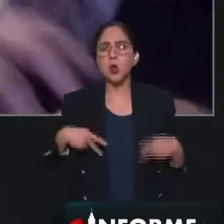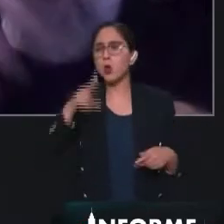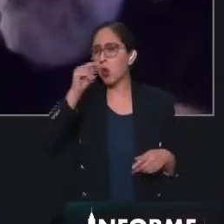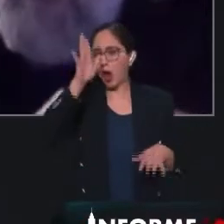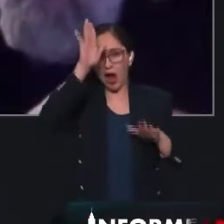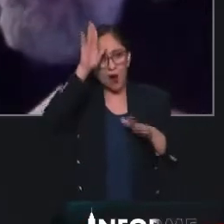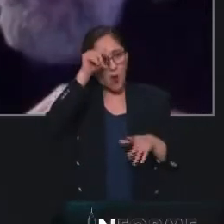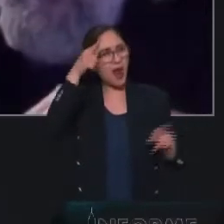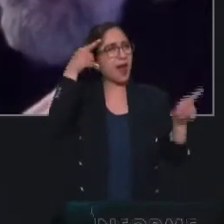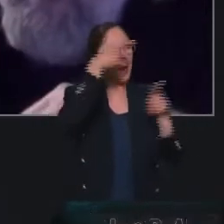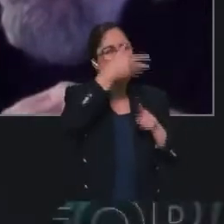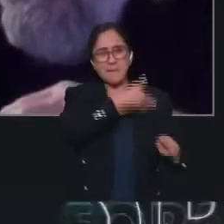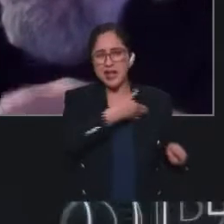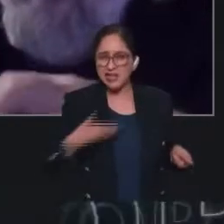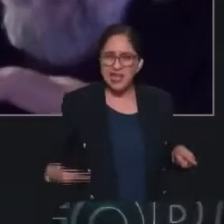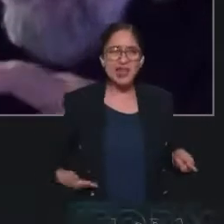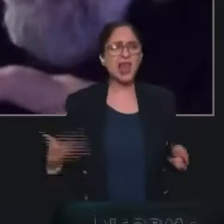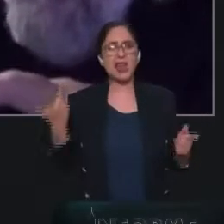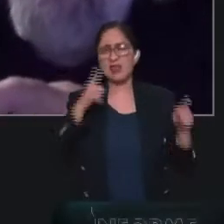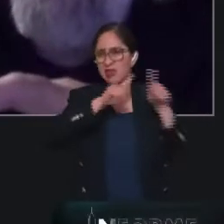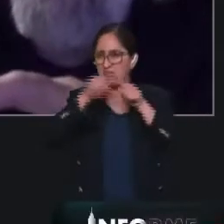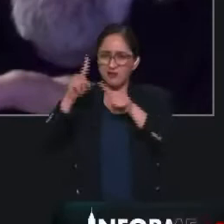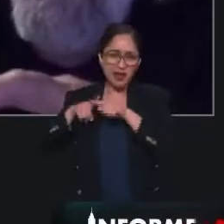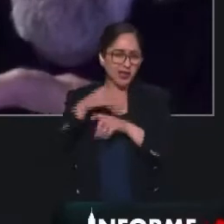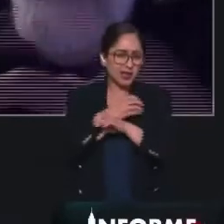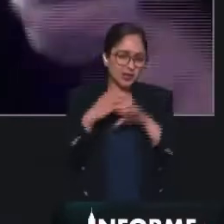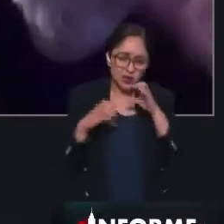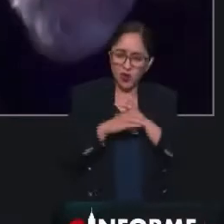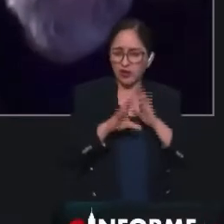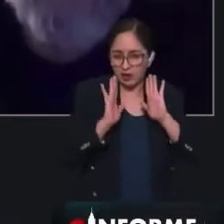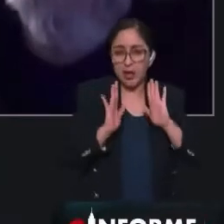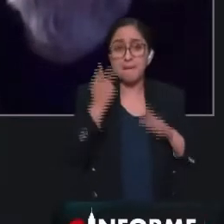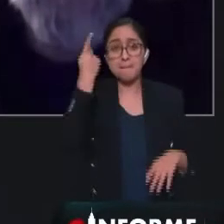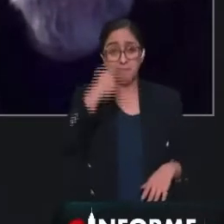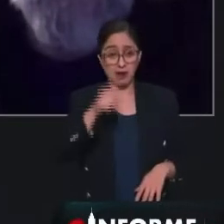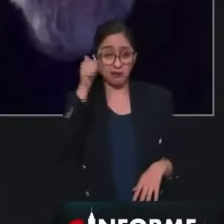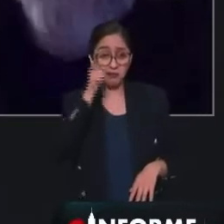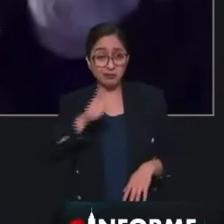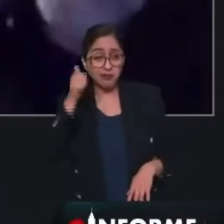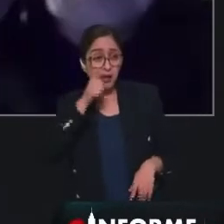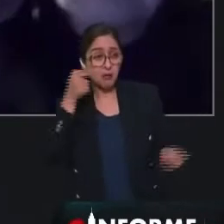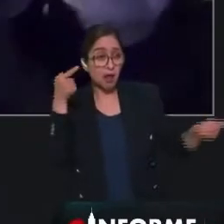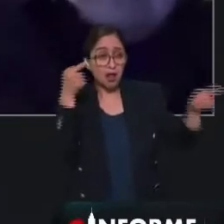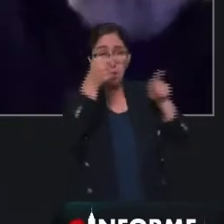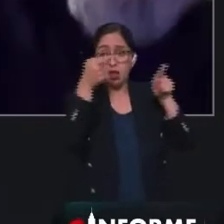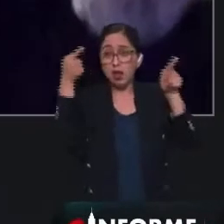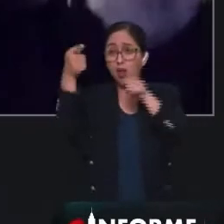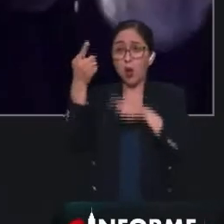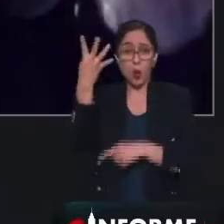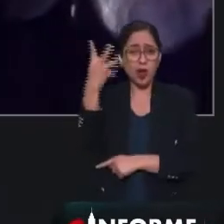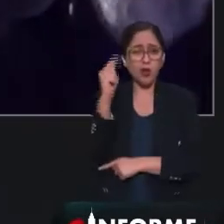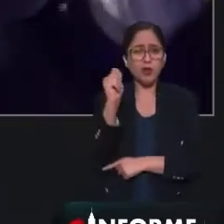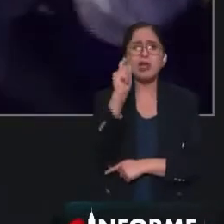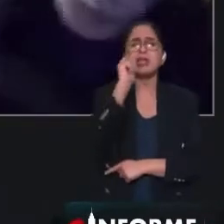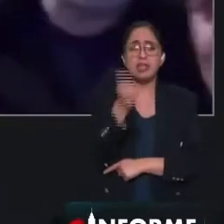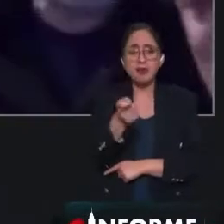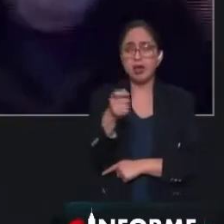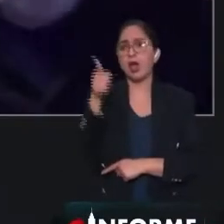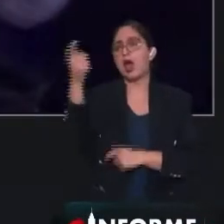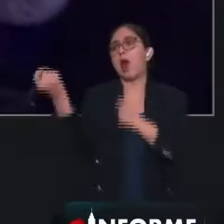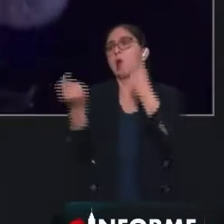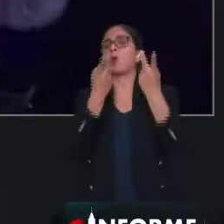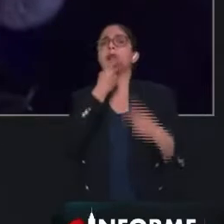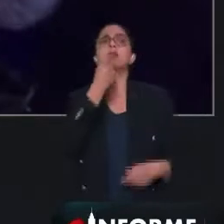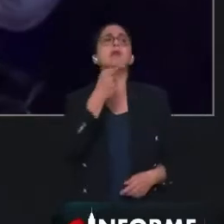cosas, pero siempre que hay una crítica a la 4T, la crítica es que López Obrador no hace tal